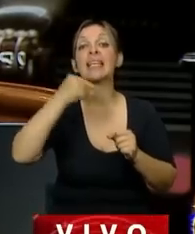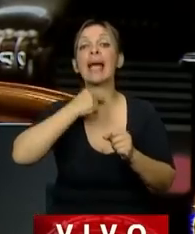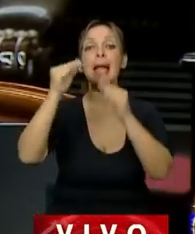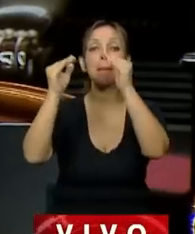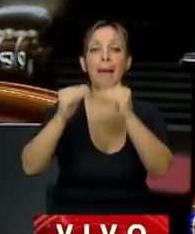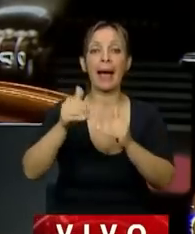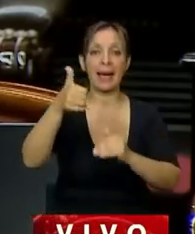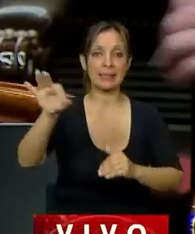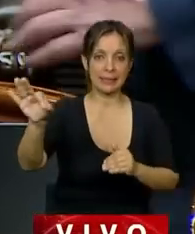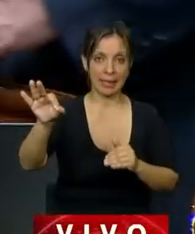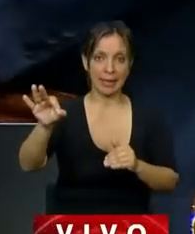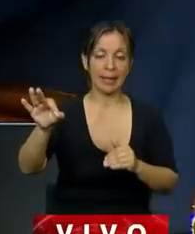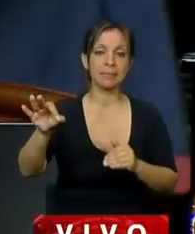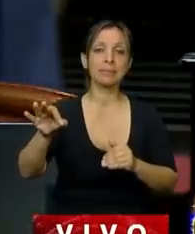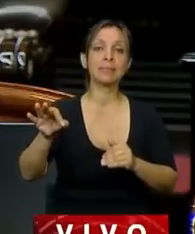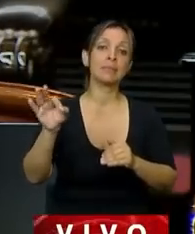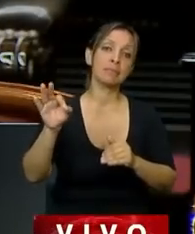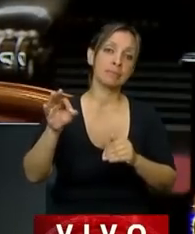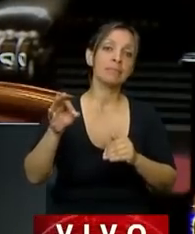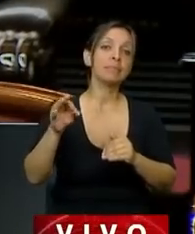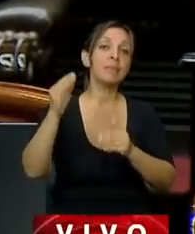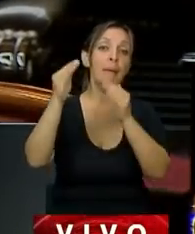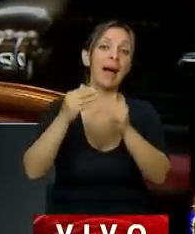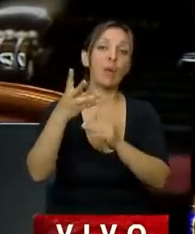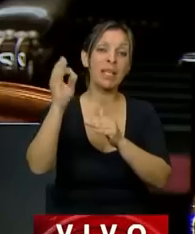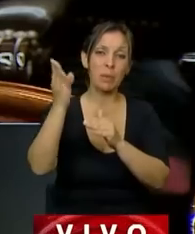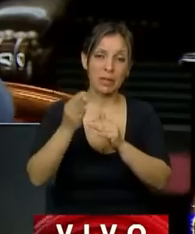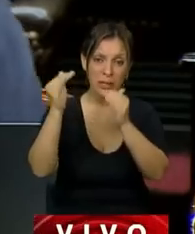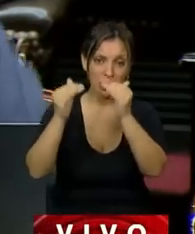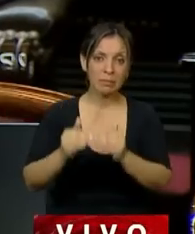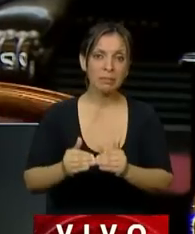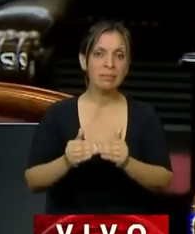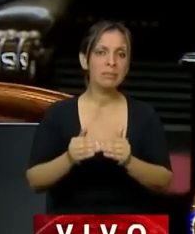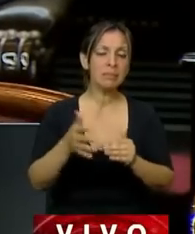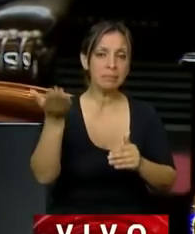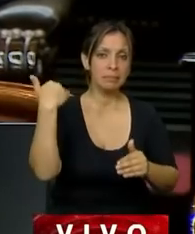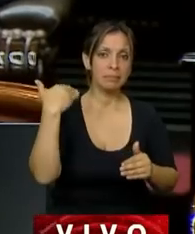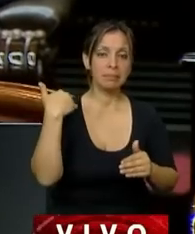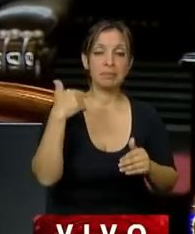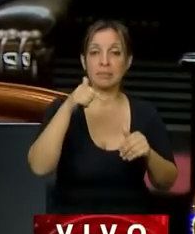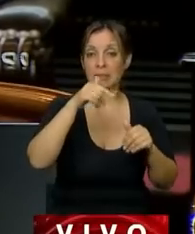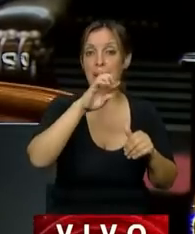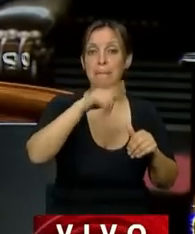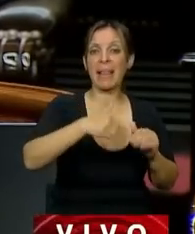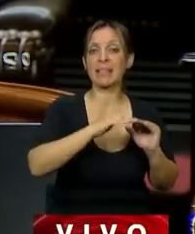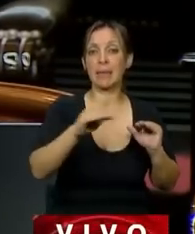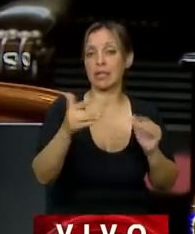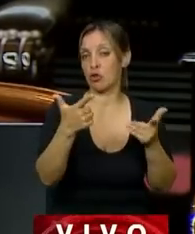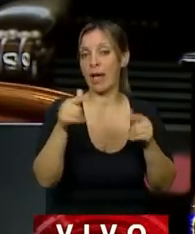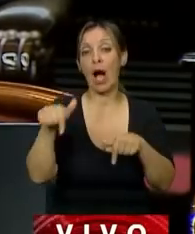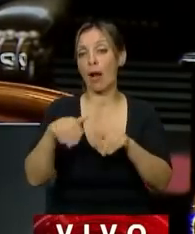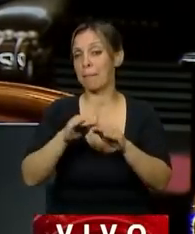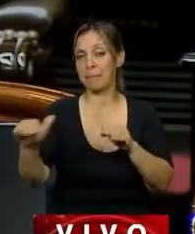menos, dijo Rubinstein. Desinflación de 40-50%, no hay plan de estabilización en aquel momento, no hay plan ahora, qué suerte que tiene